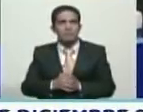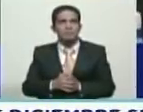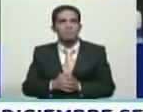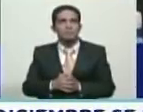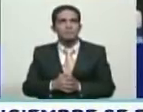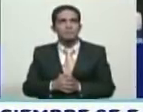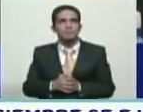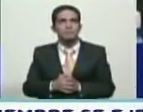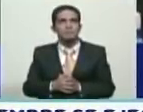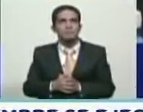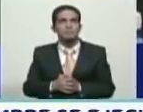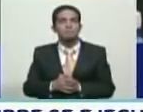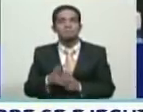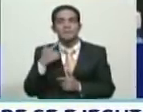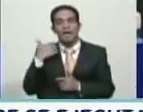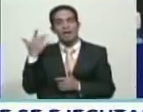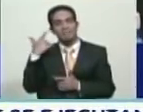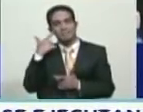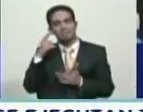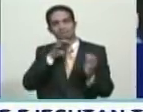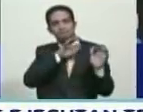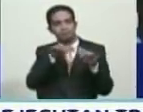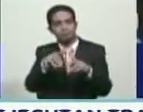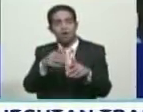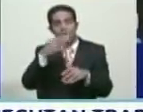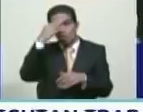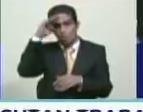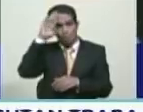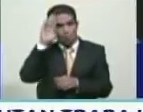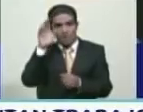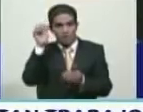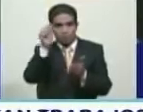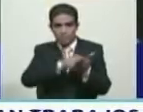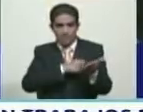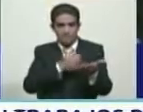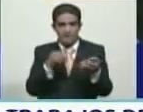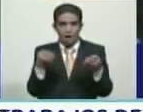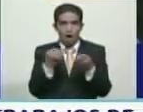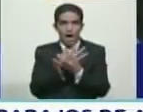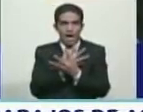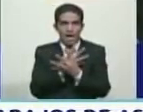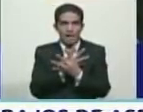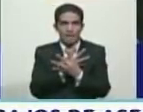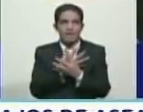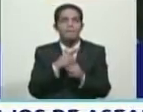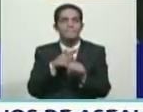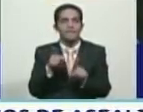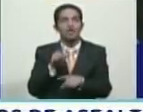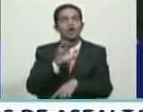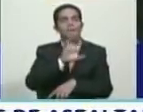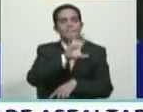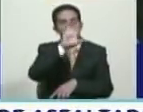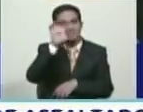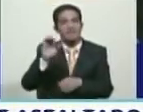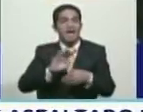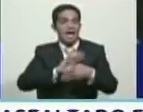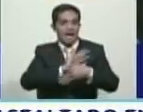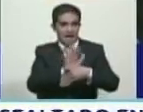cuando donde Cuba no estaba presente en la OEA, but the ALBA countries, pero los países del